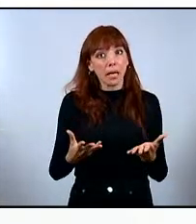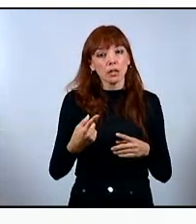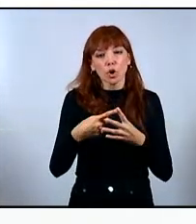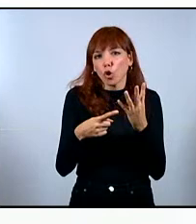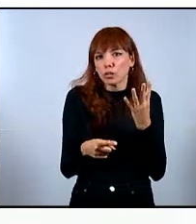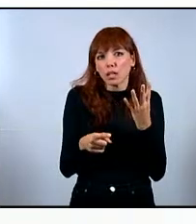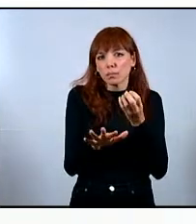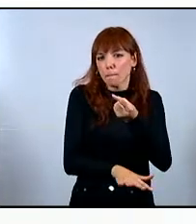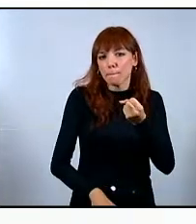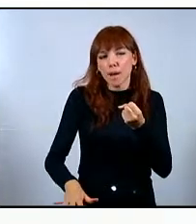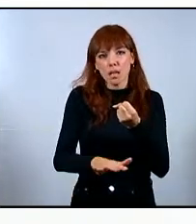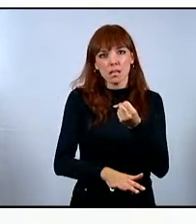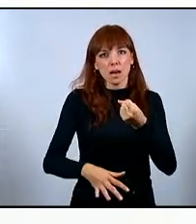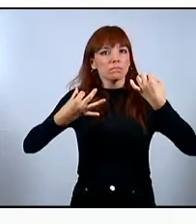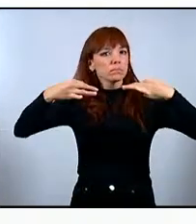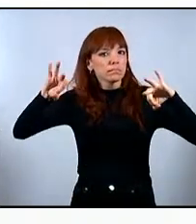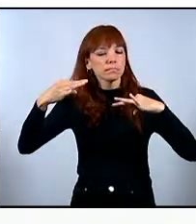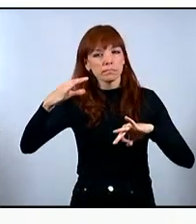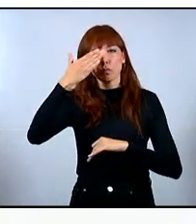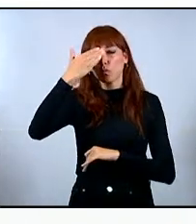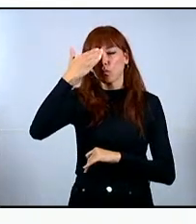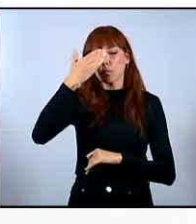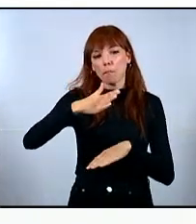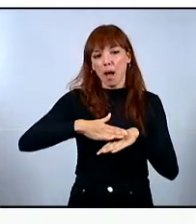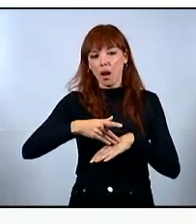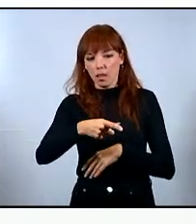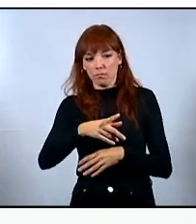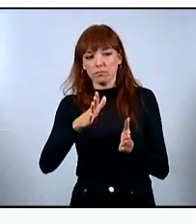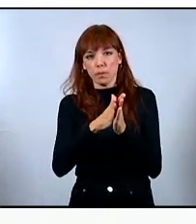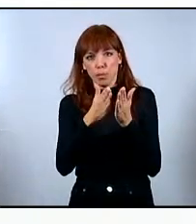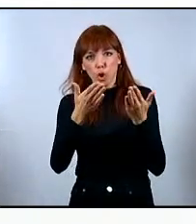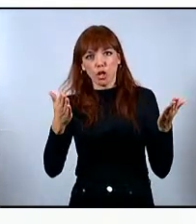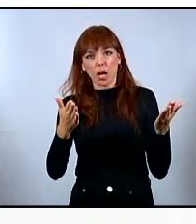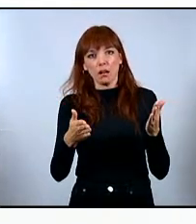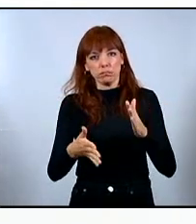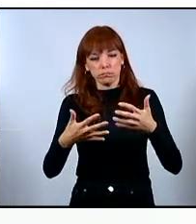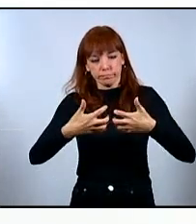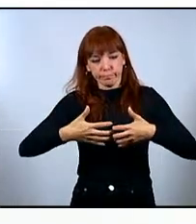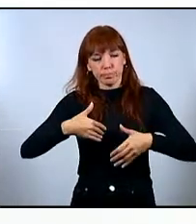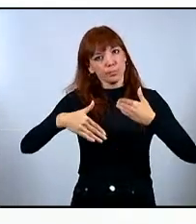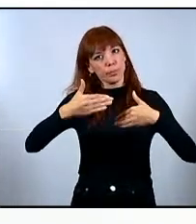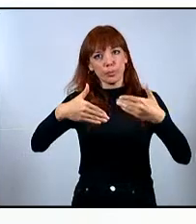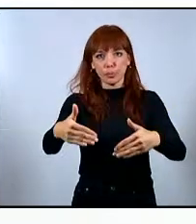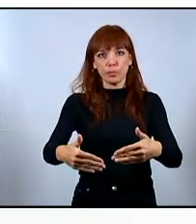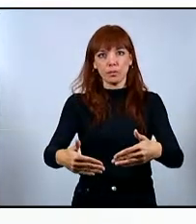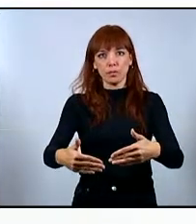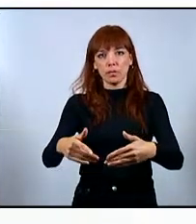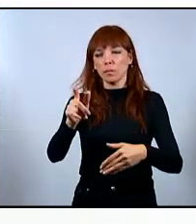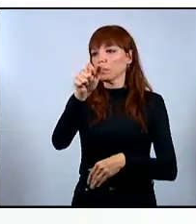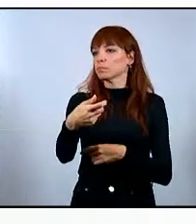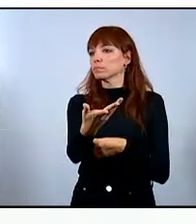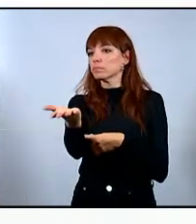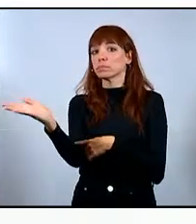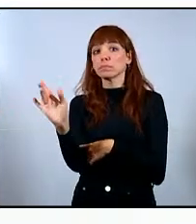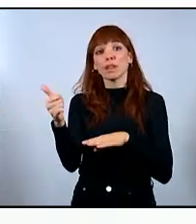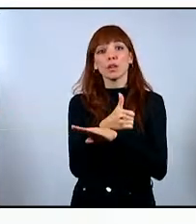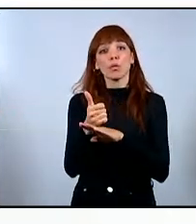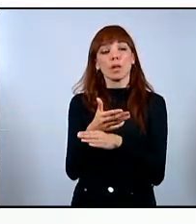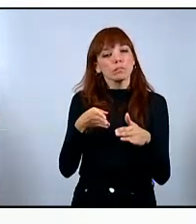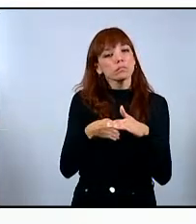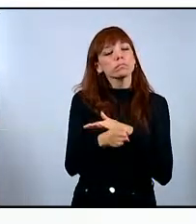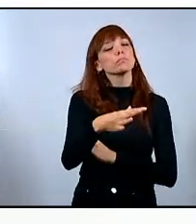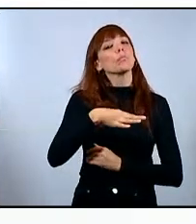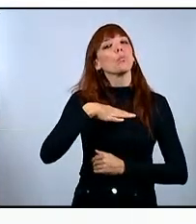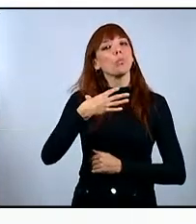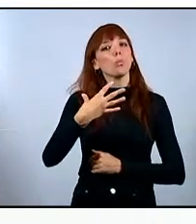son básicas, que son fundamentales para que estos centros funcionen, para que nada impida el acceso de miles de extremeños a la cultura